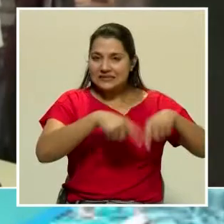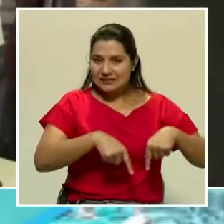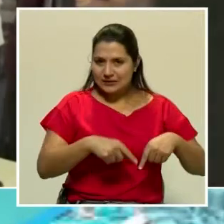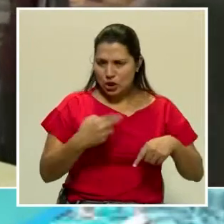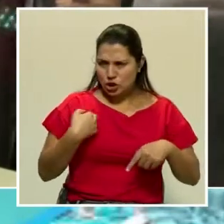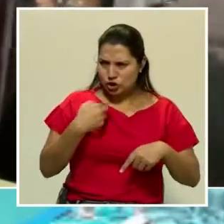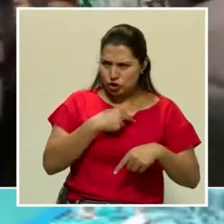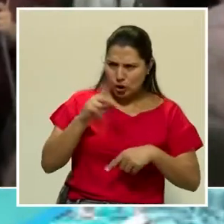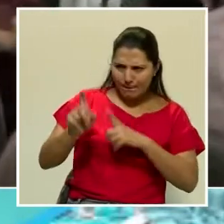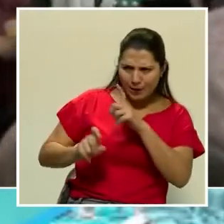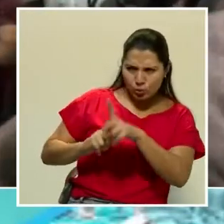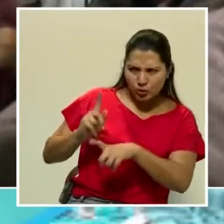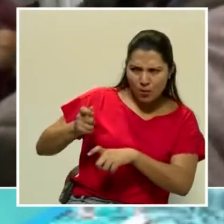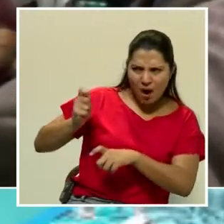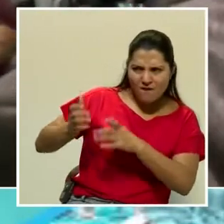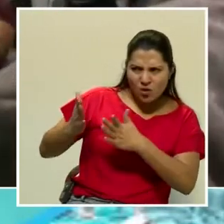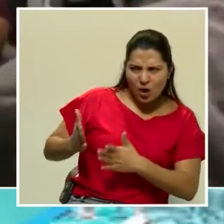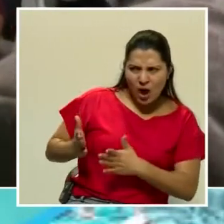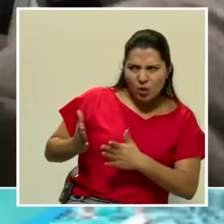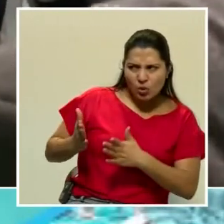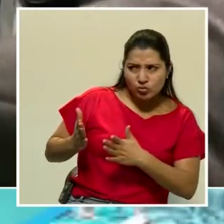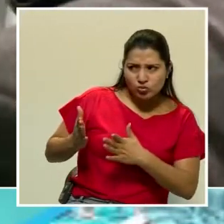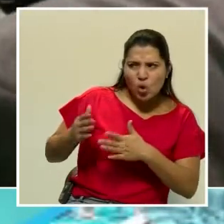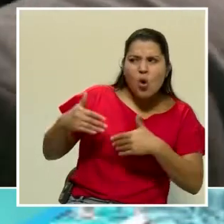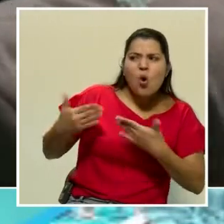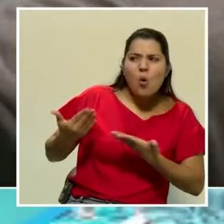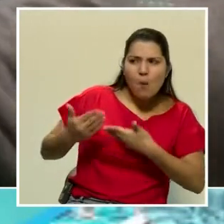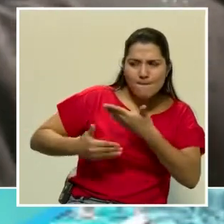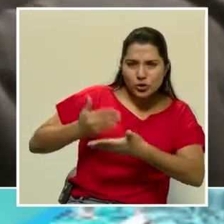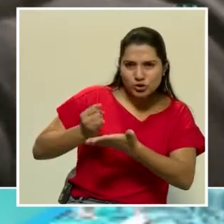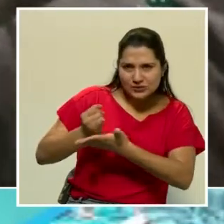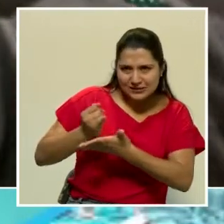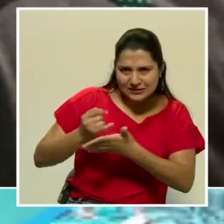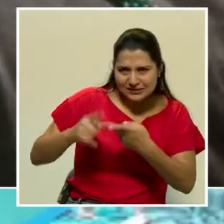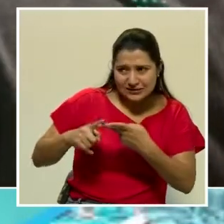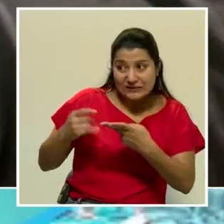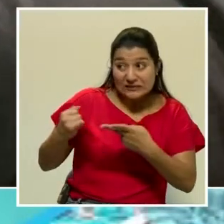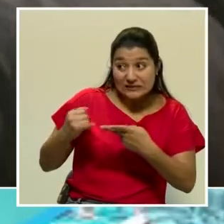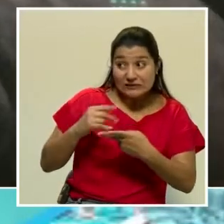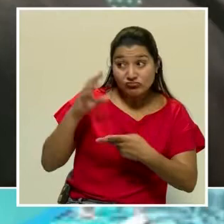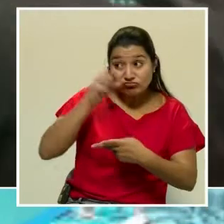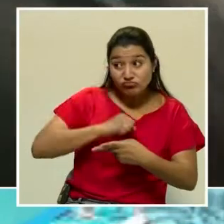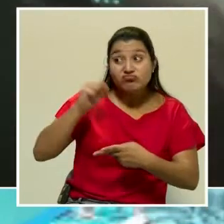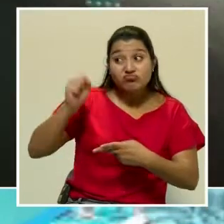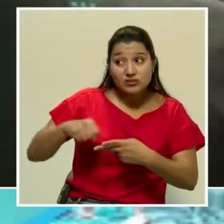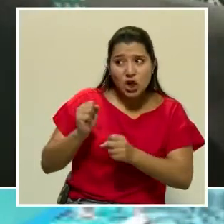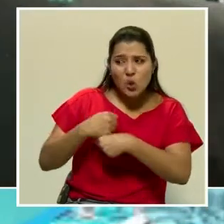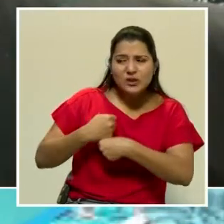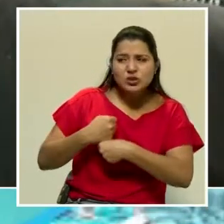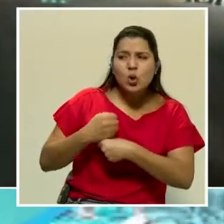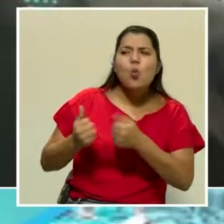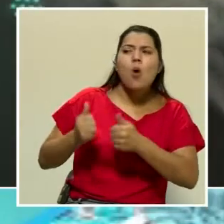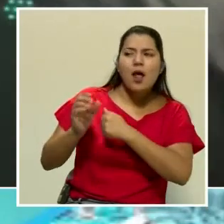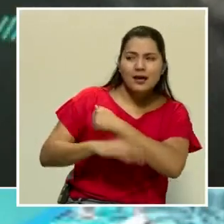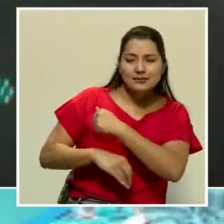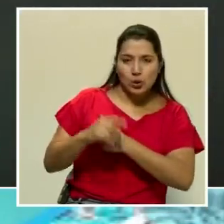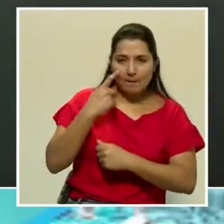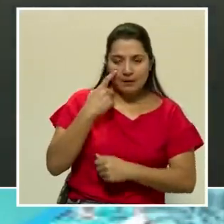proceso, cuál podría ser la sanción que en este momento se investiga por parte de la Inspección Judicial y veamos lo que nos